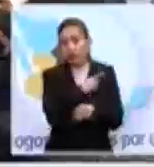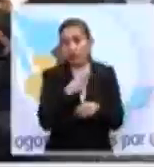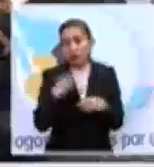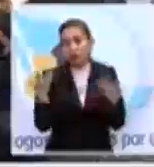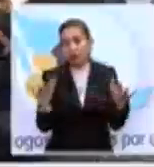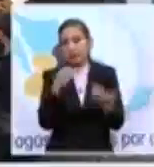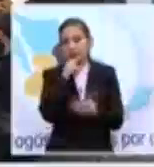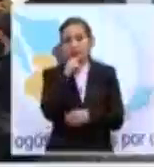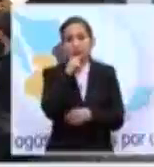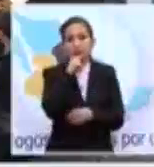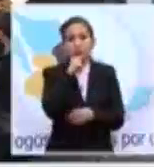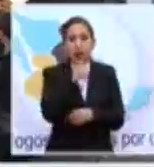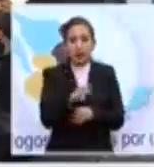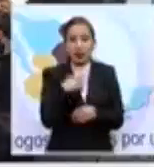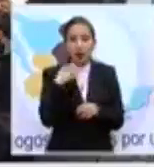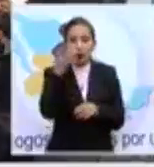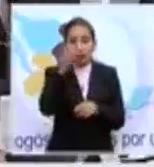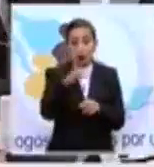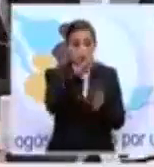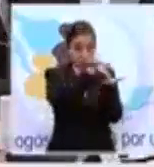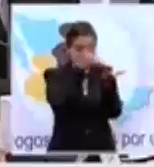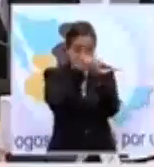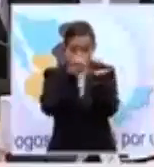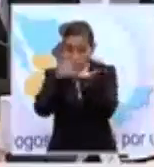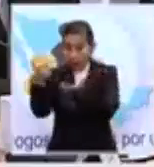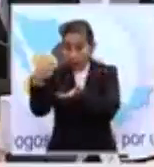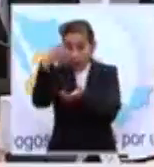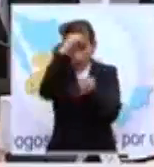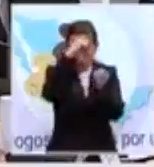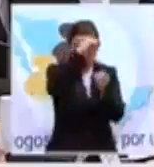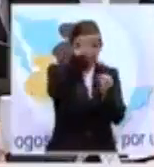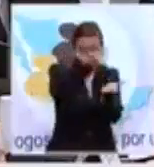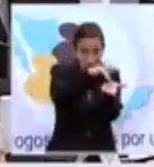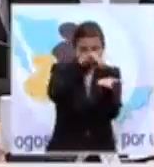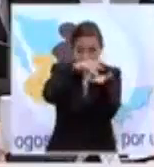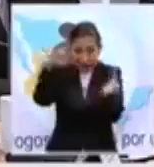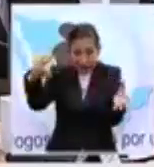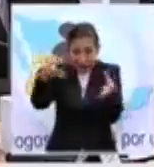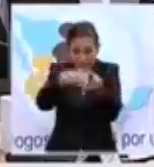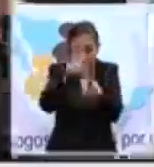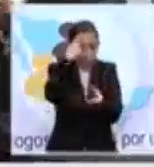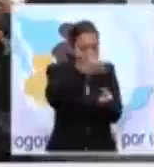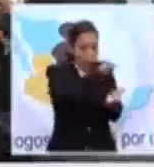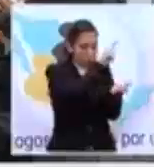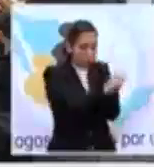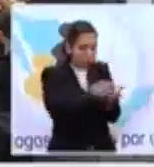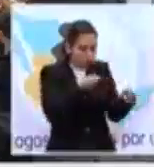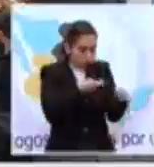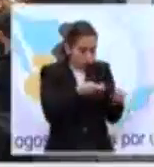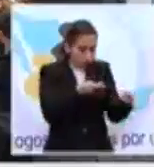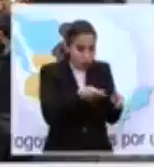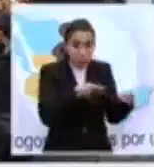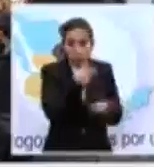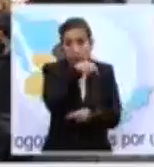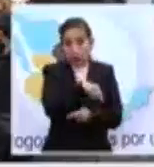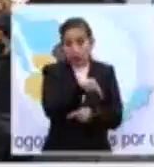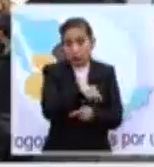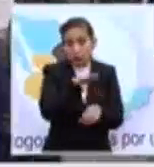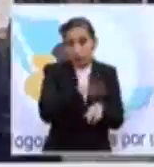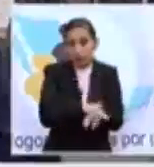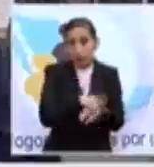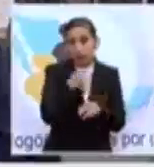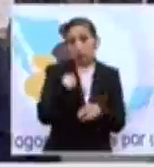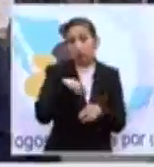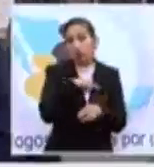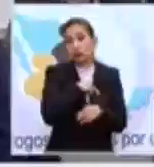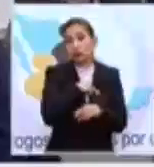llevando también, retomando lo que cada uno de ustedes dijo, a la parte legislativa, que es la parte en donde a